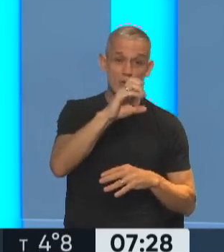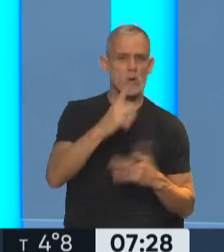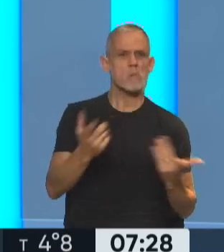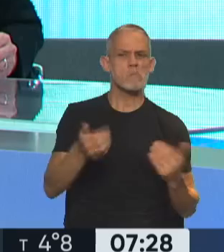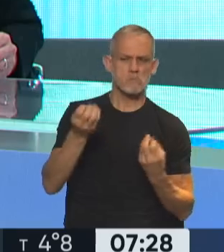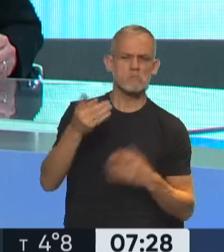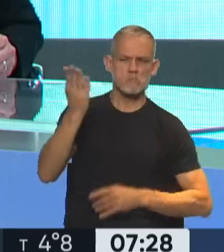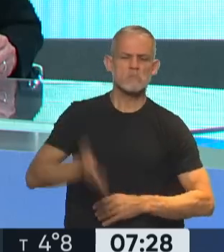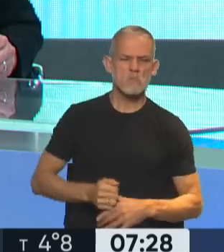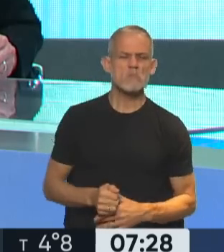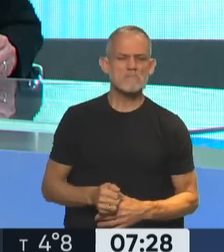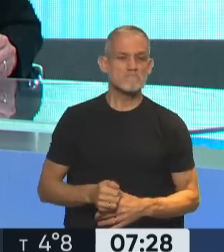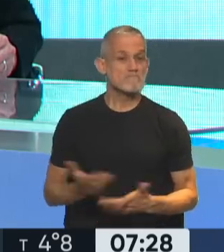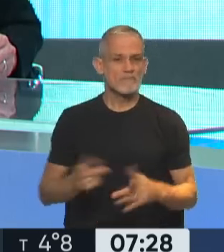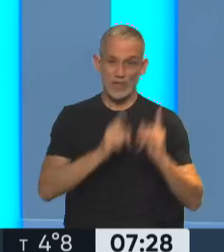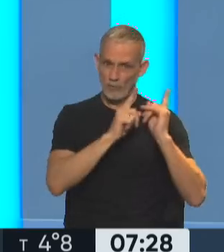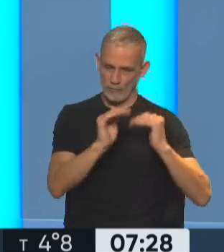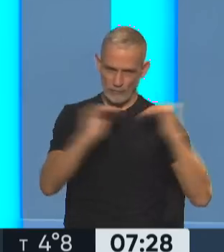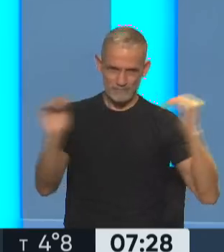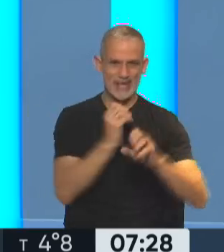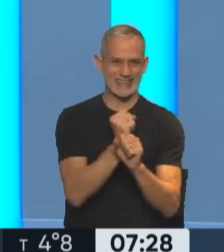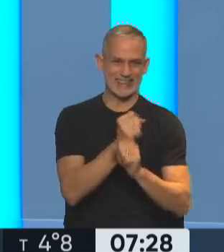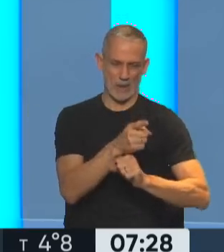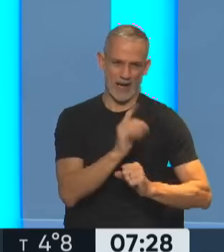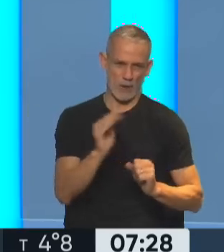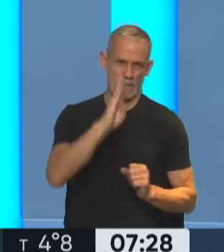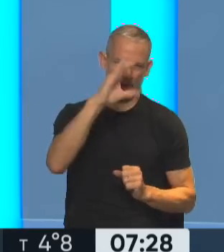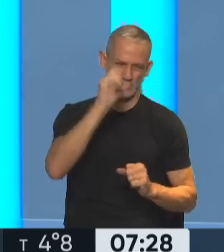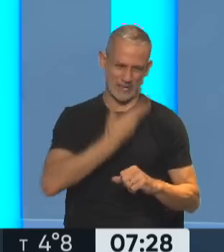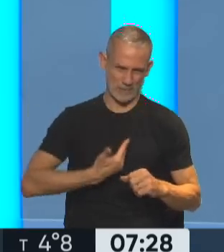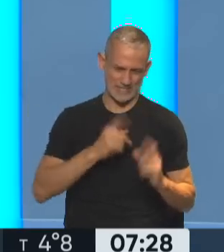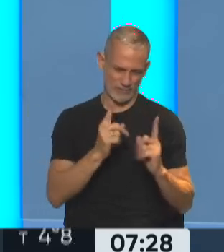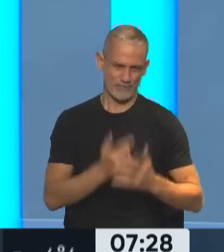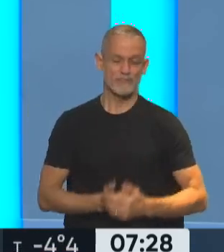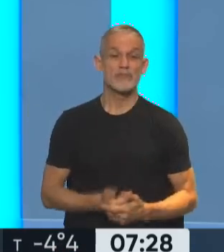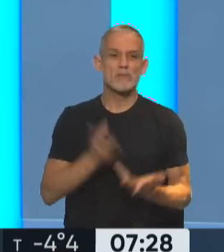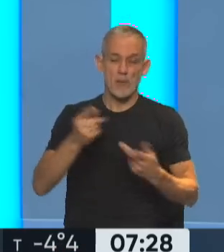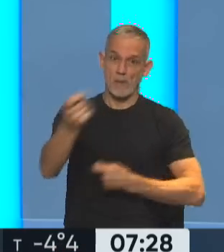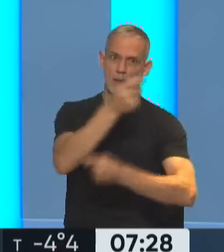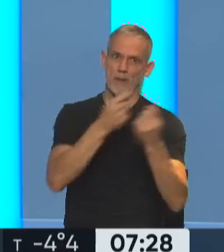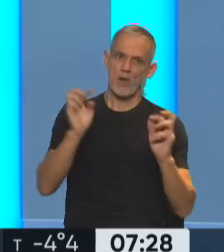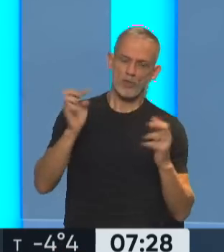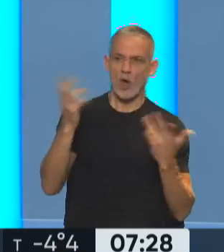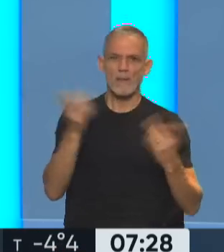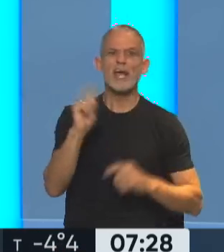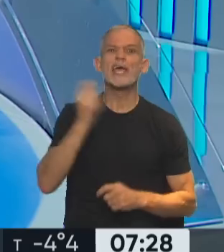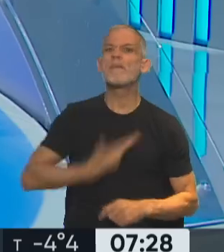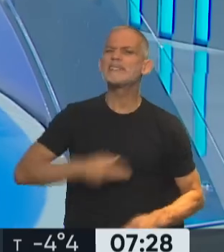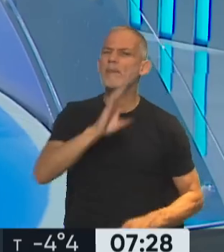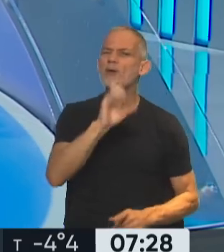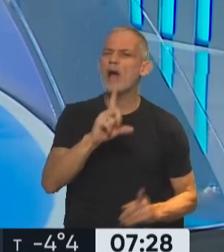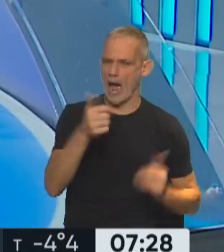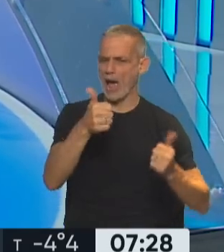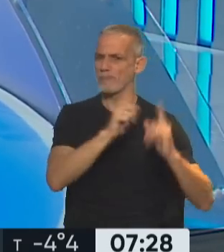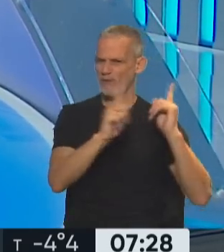Batakis, lo que decían es que se mantiene en el cargo. ¿Por qué tanta importancia le damos a esto? Primero, los mercados quieren saber quién va a ser el presidente del Banco